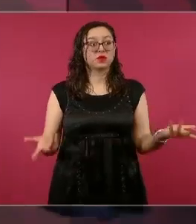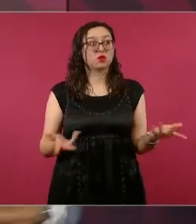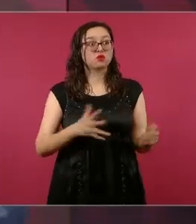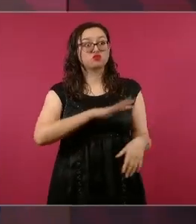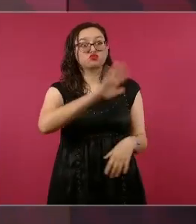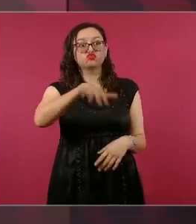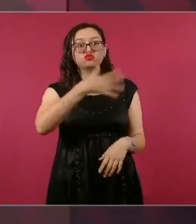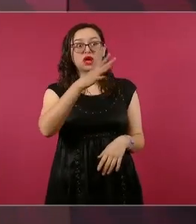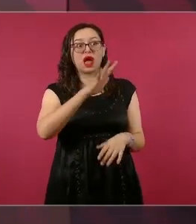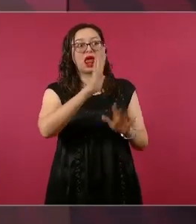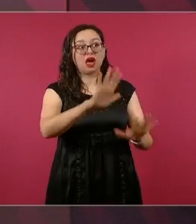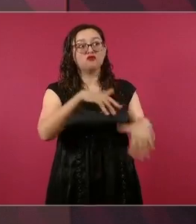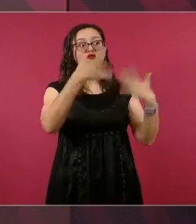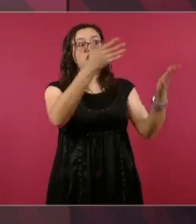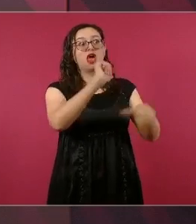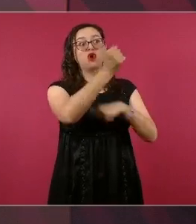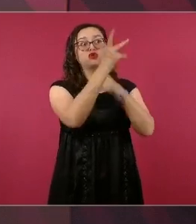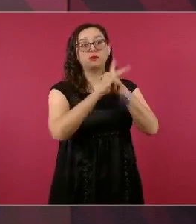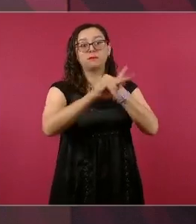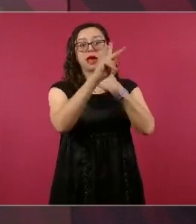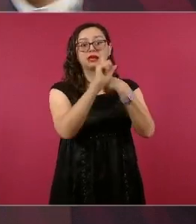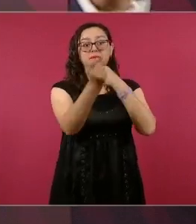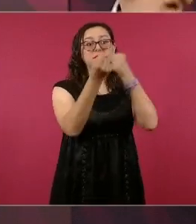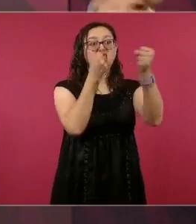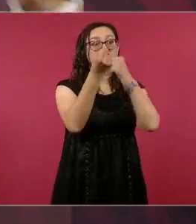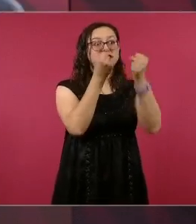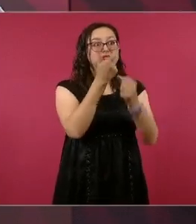famosos del extranjero,